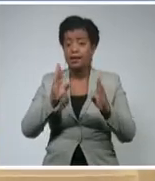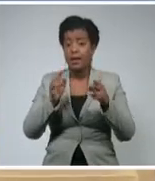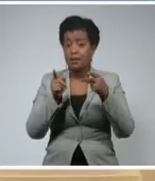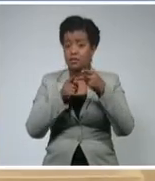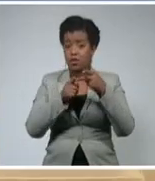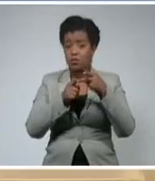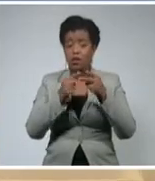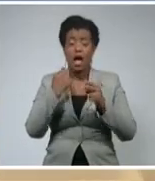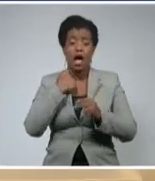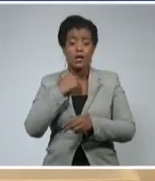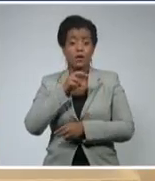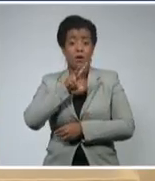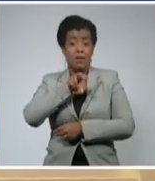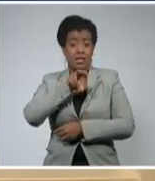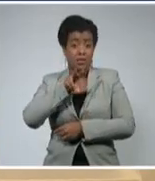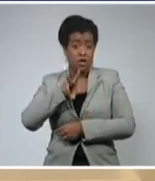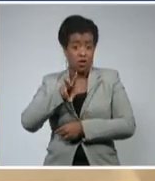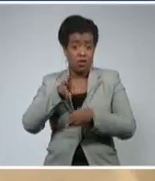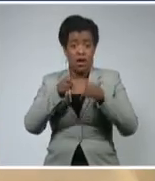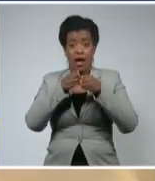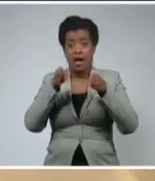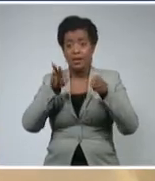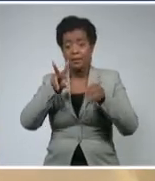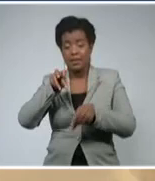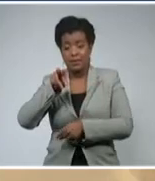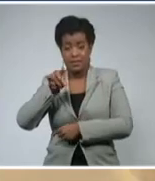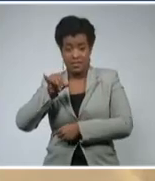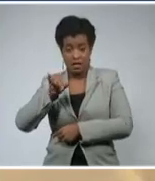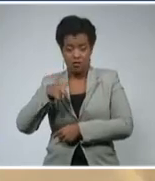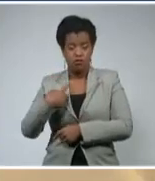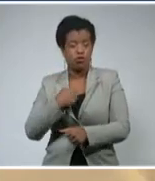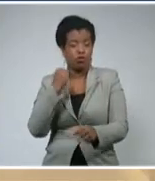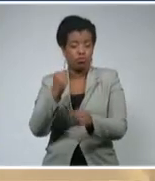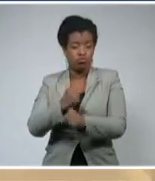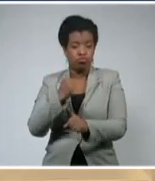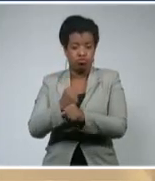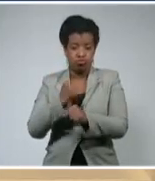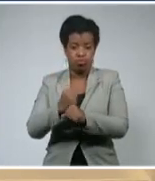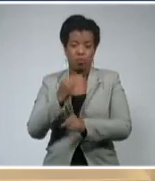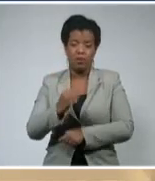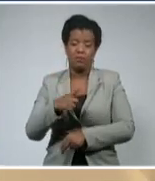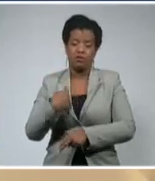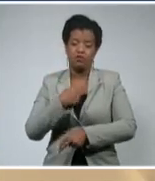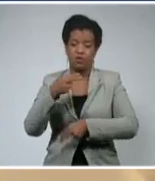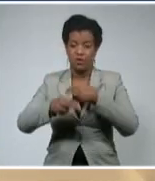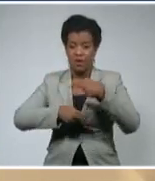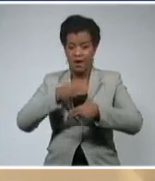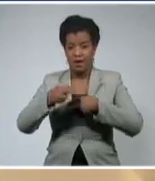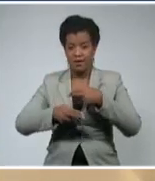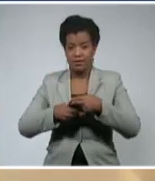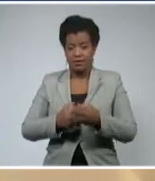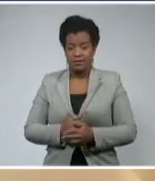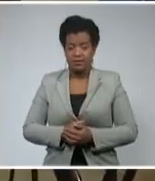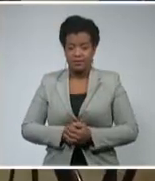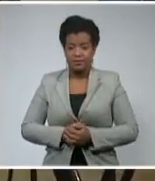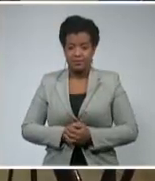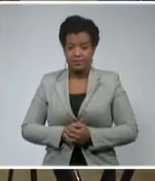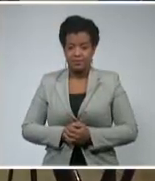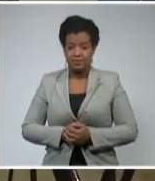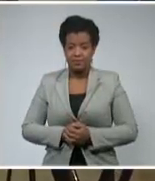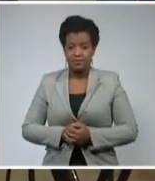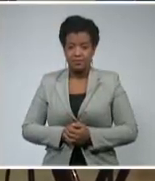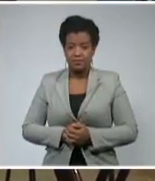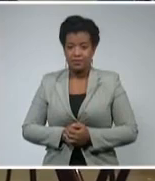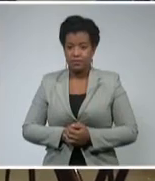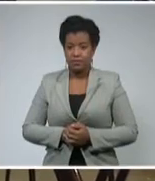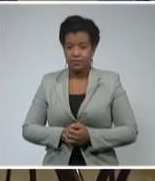2022 y 2026. Para ello trabajamos y para ello también es este trabajo que estamos haciendo con la implementación de la Agenda 2030. En